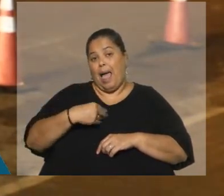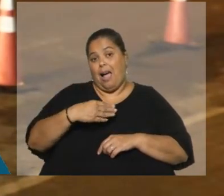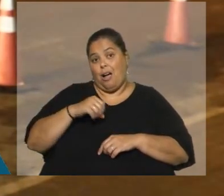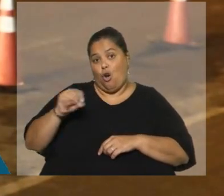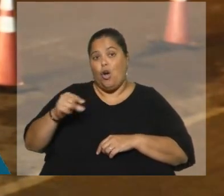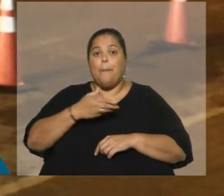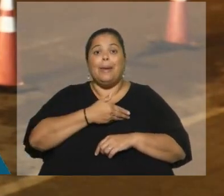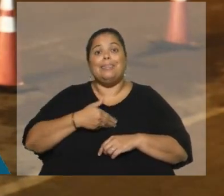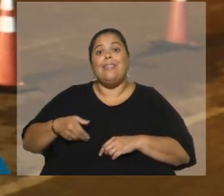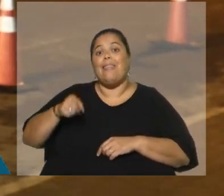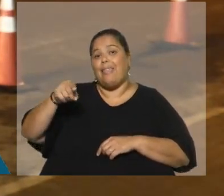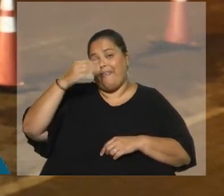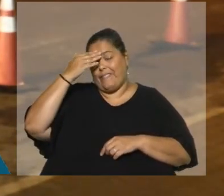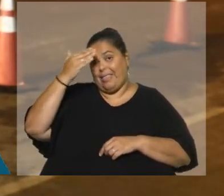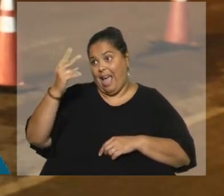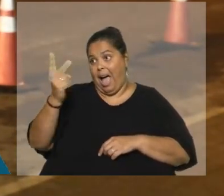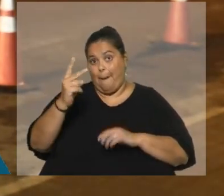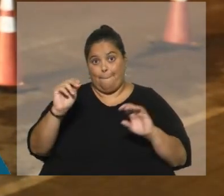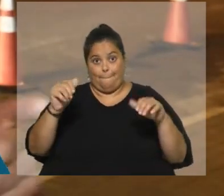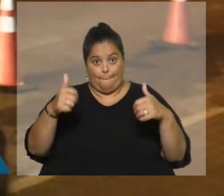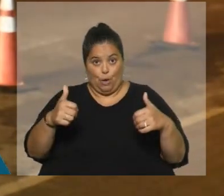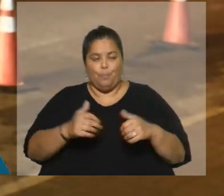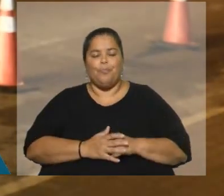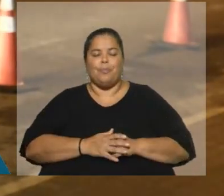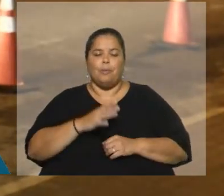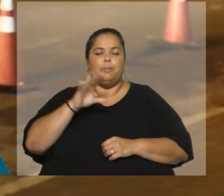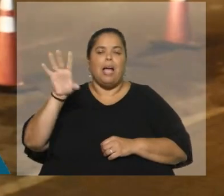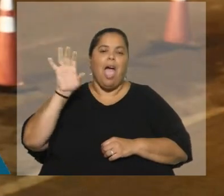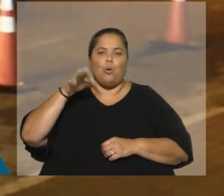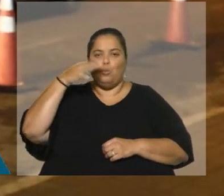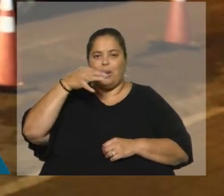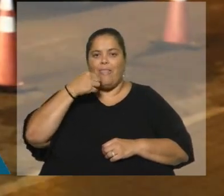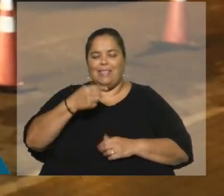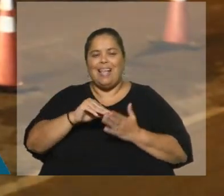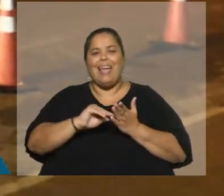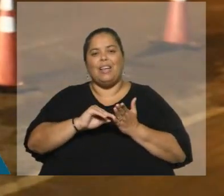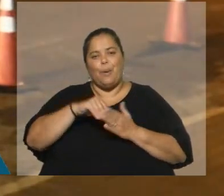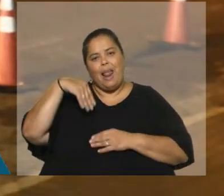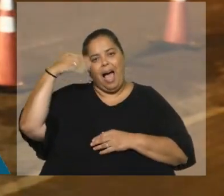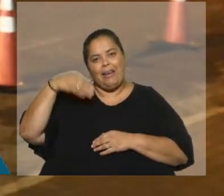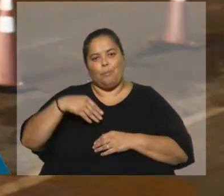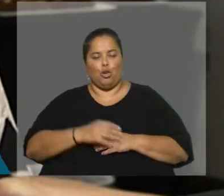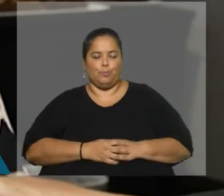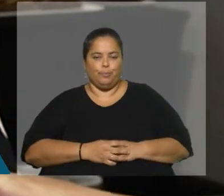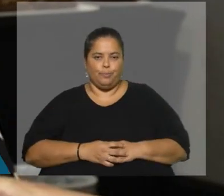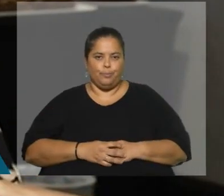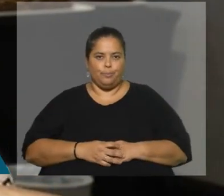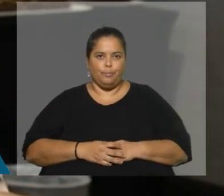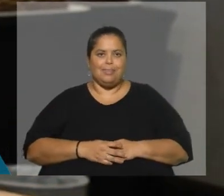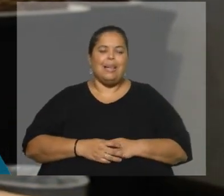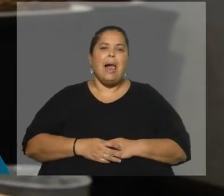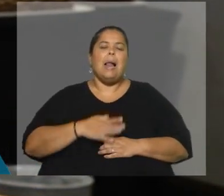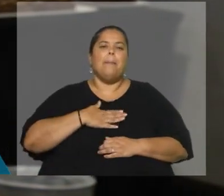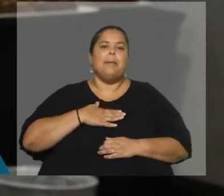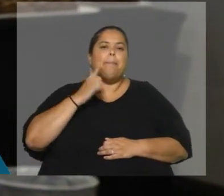el presidente de la coalición de izquierdas. Escuchamos a la escribana Argimón al respecto. A mí me